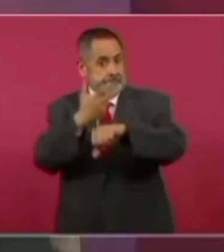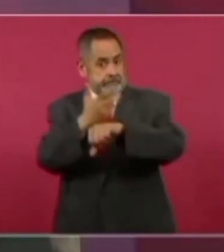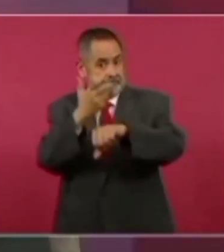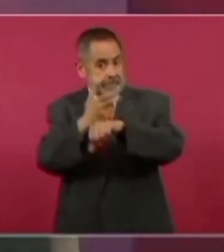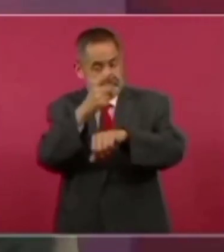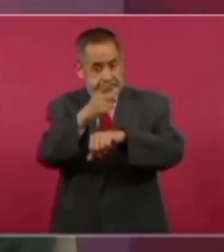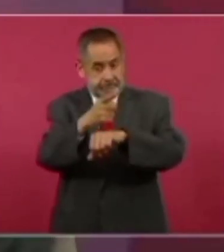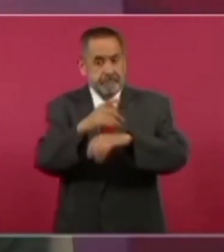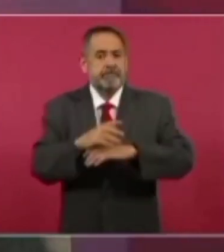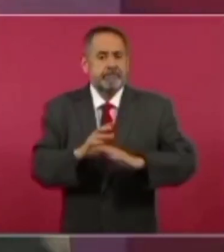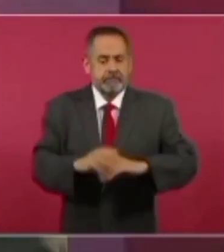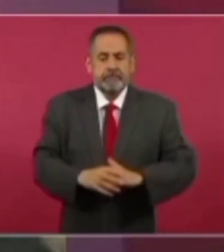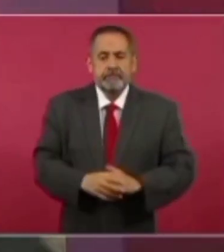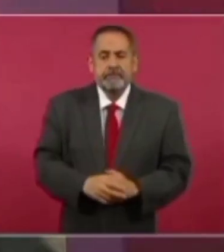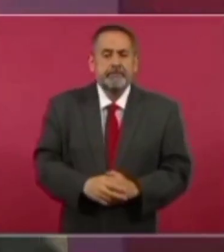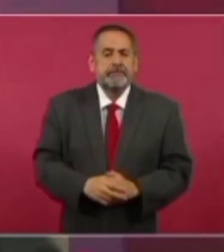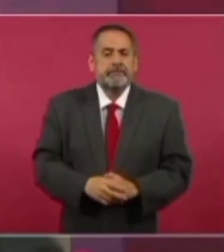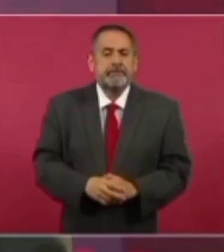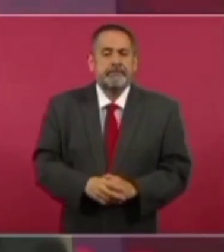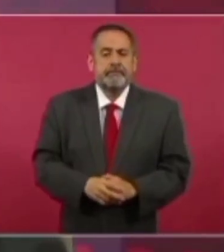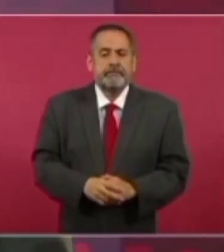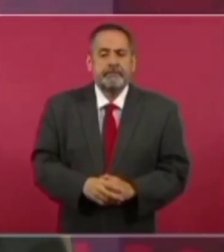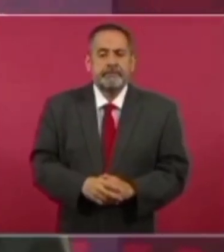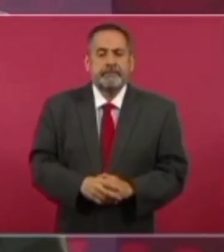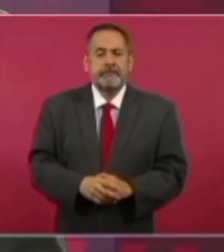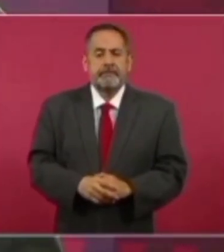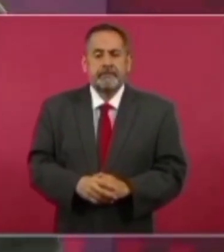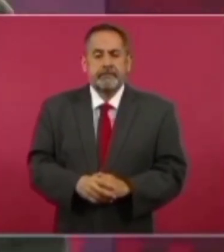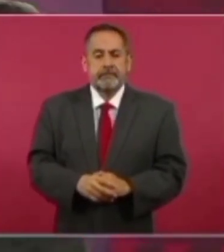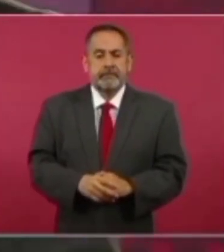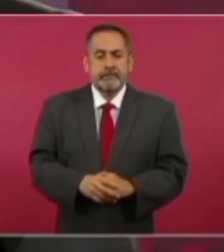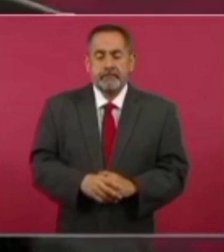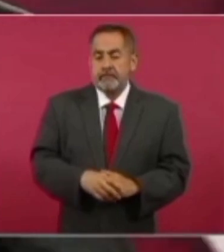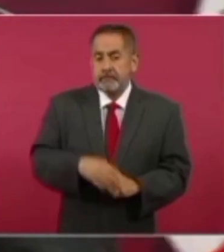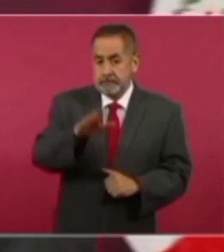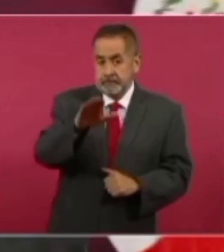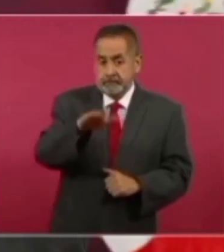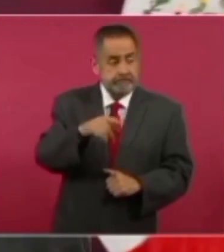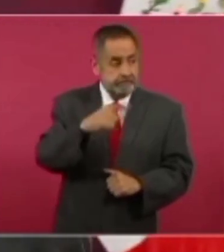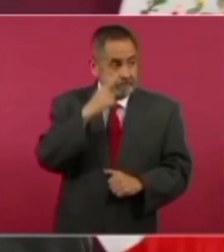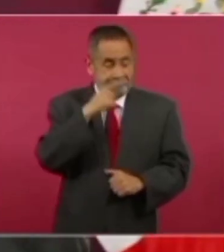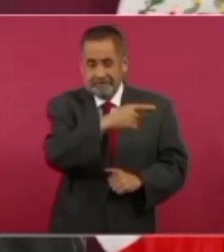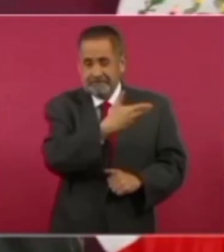la visita que nos hizo el presidente Biden,